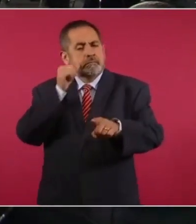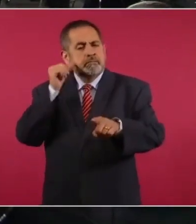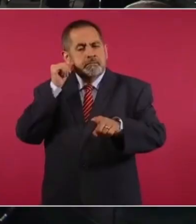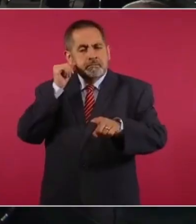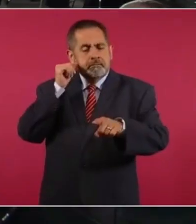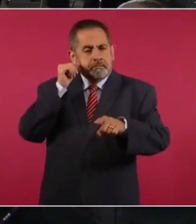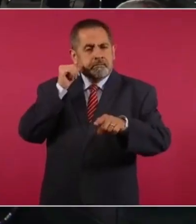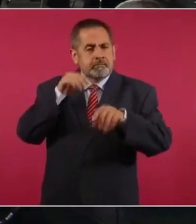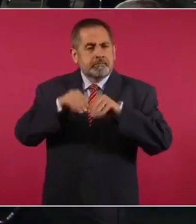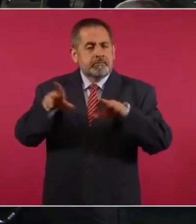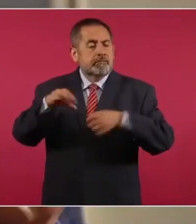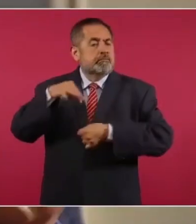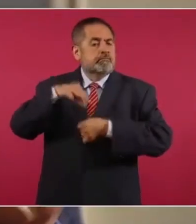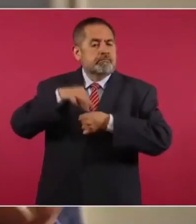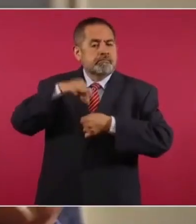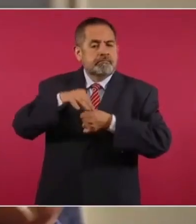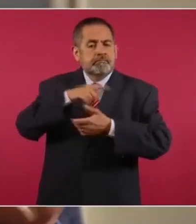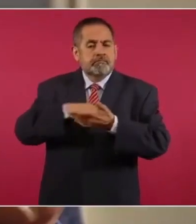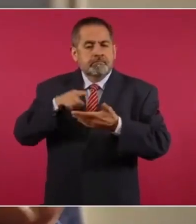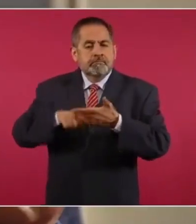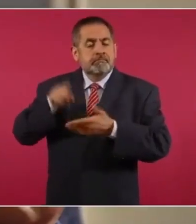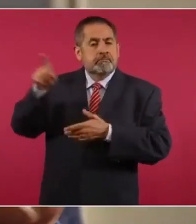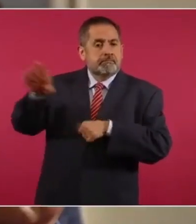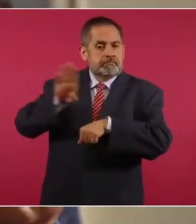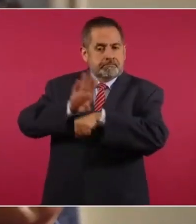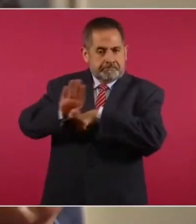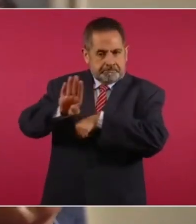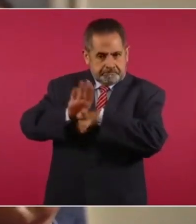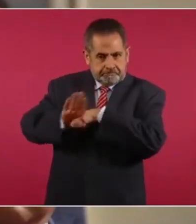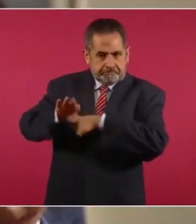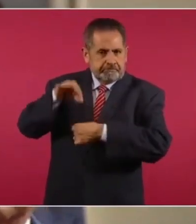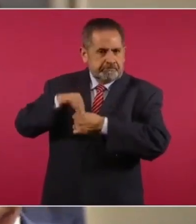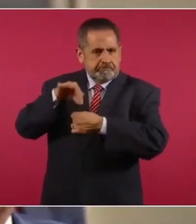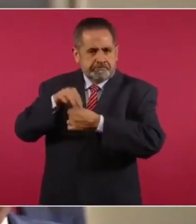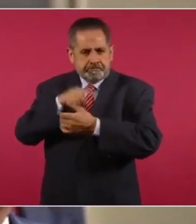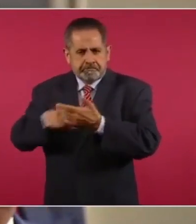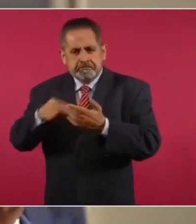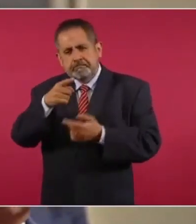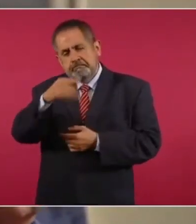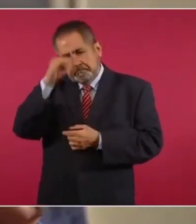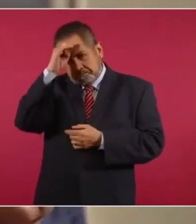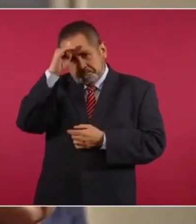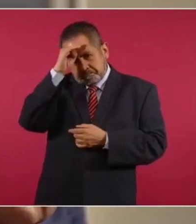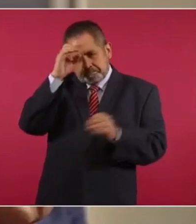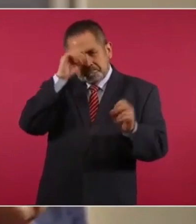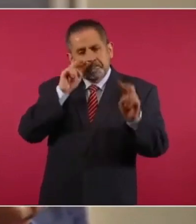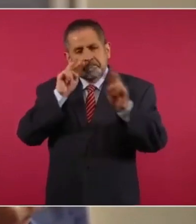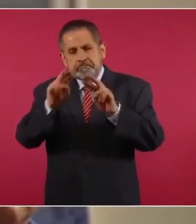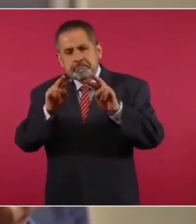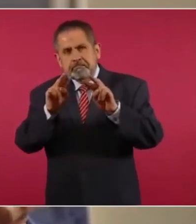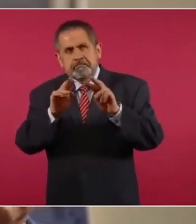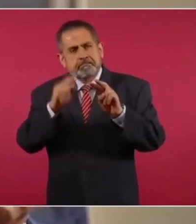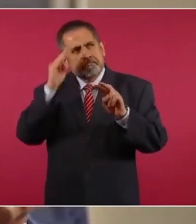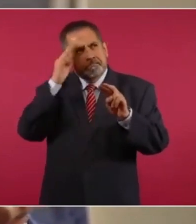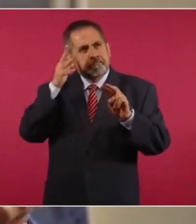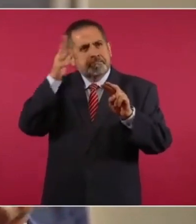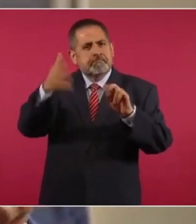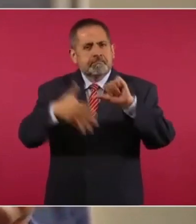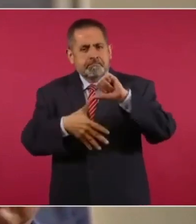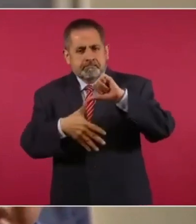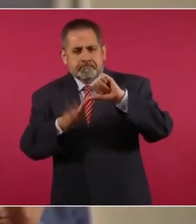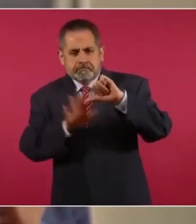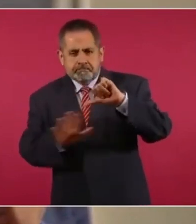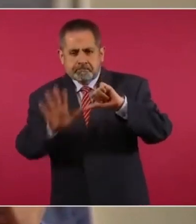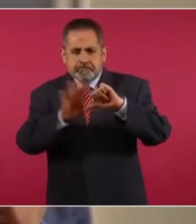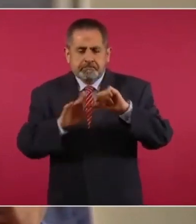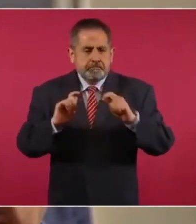las elecciones en Brasil y bueno, pues preguntarle cómo ve el panorama ahora para América Latina, si se está dando